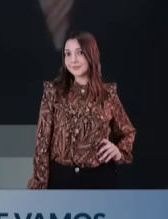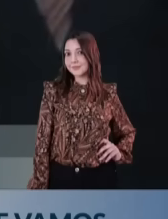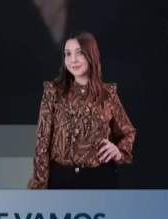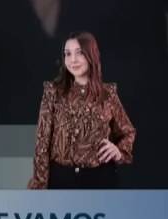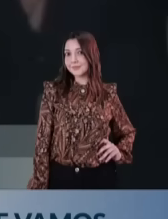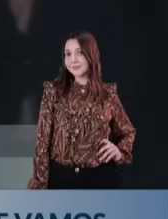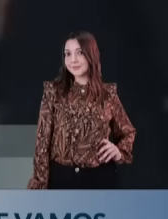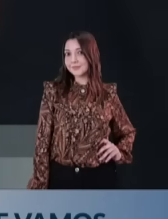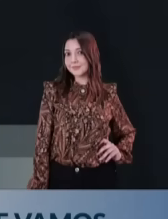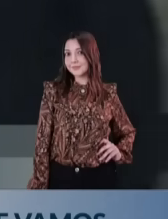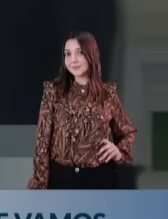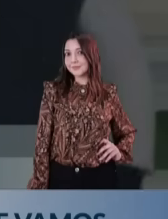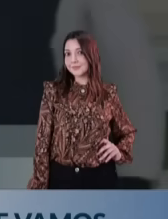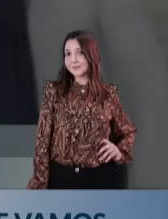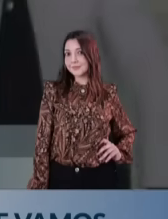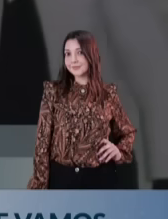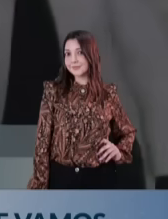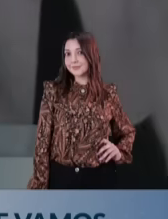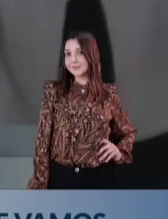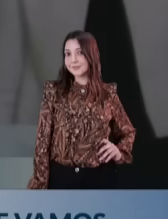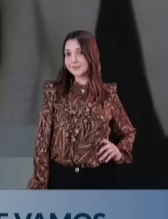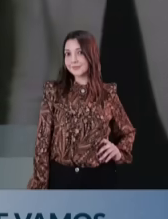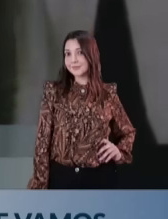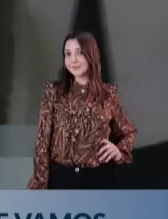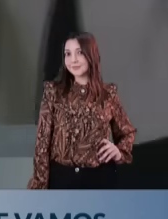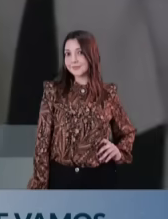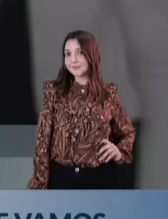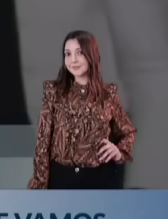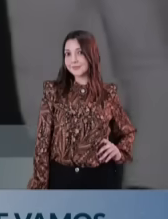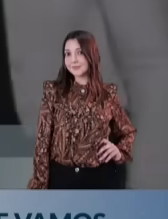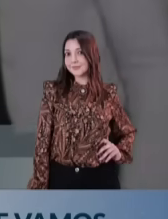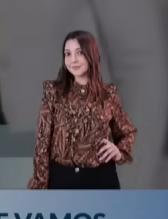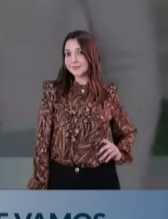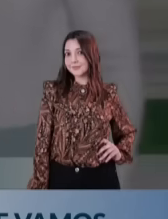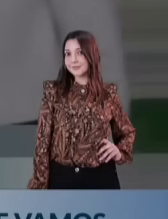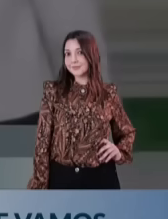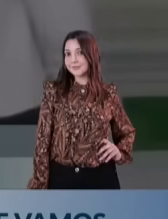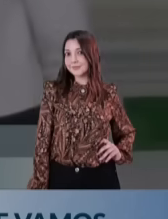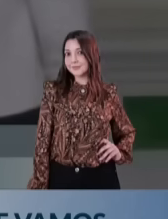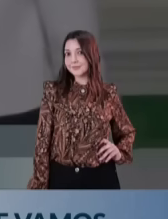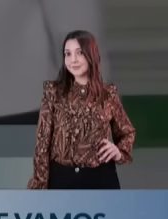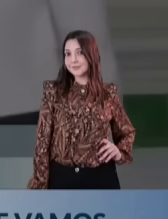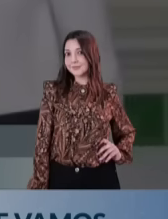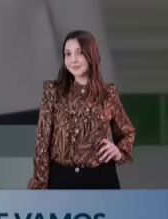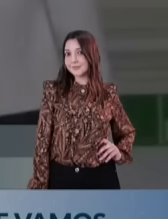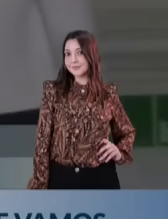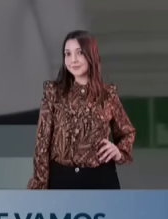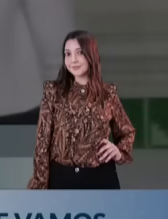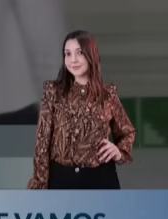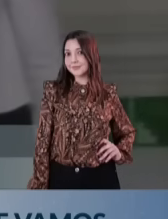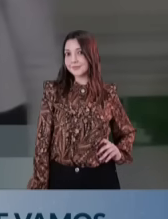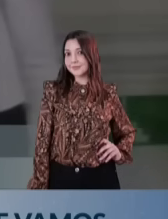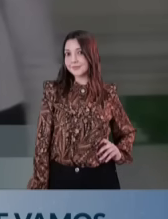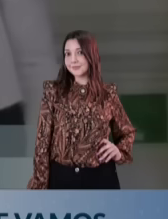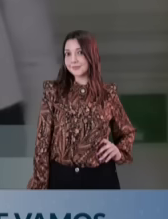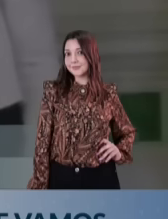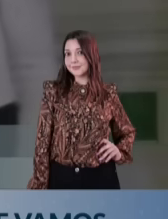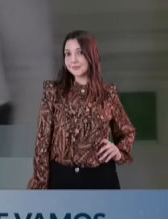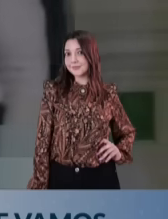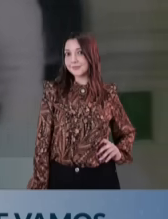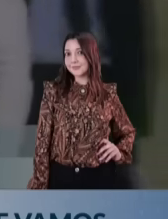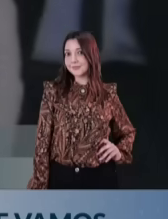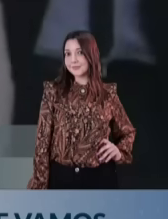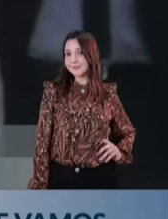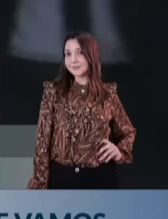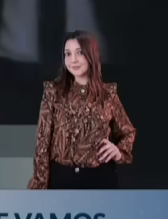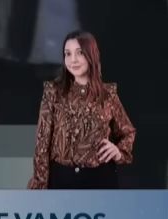Ayer el expresidente Sebastián Piñera se refirió a la declaración a través de su cuenta de Twitter. Allí valoró las palabras de su coalición, pero dijo